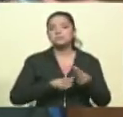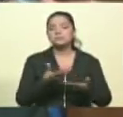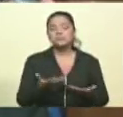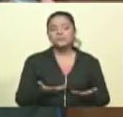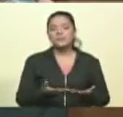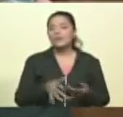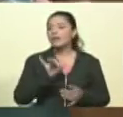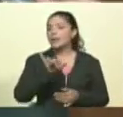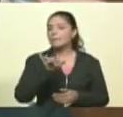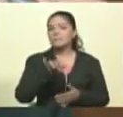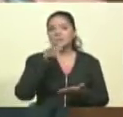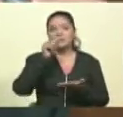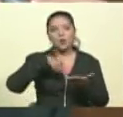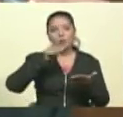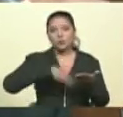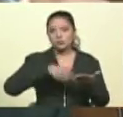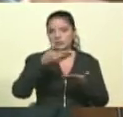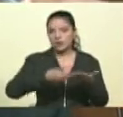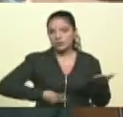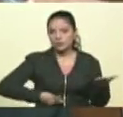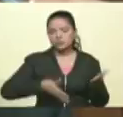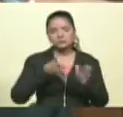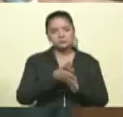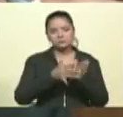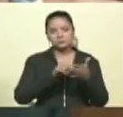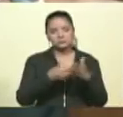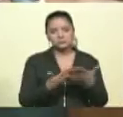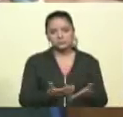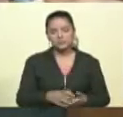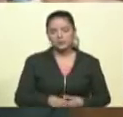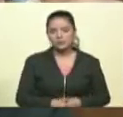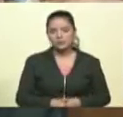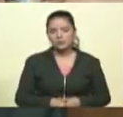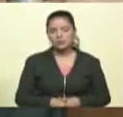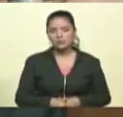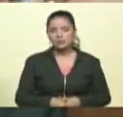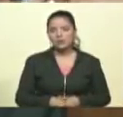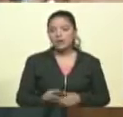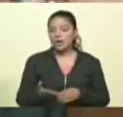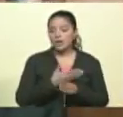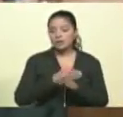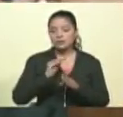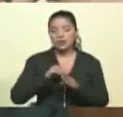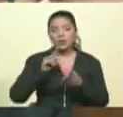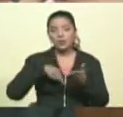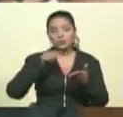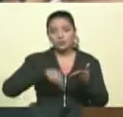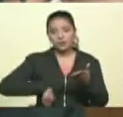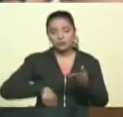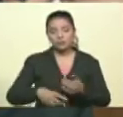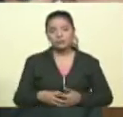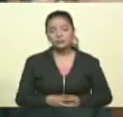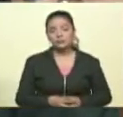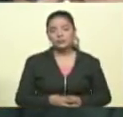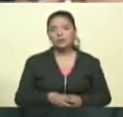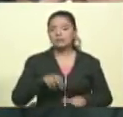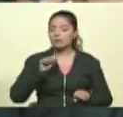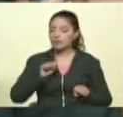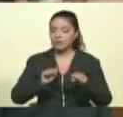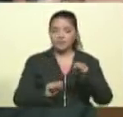la propia cláusula del contrato decía. Es decir, él se anticipaba en ese contrato de